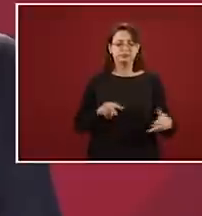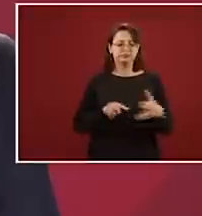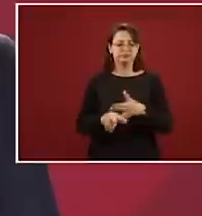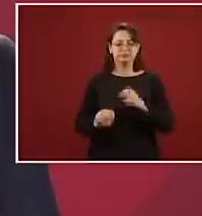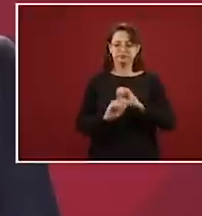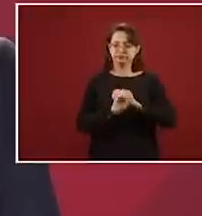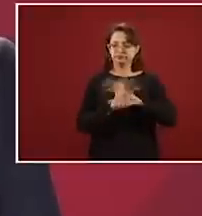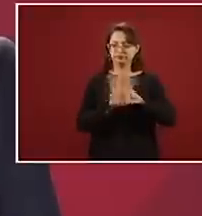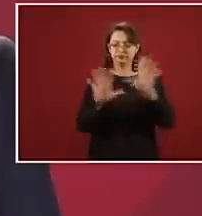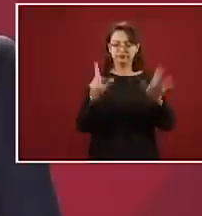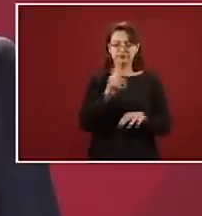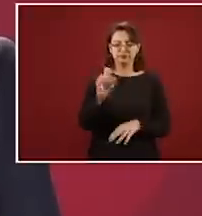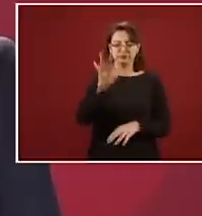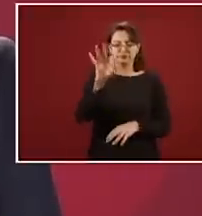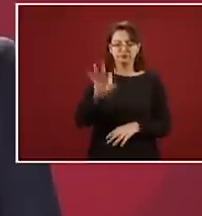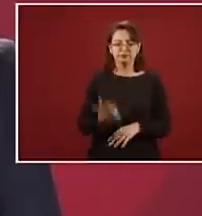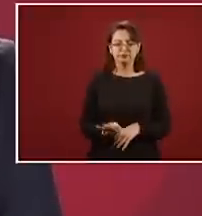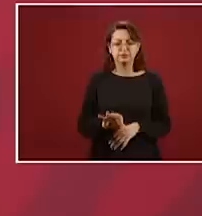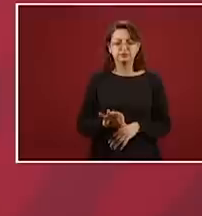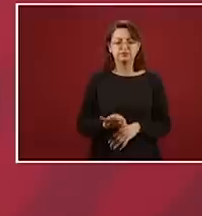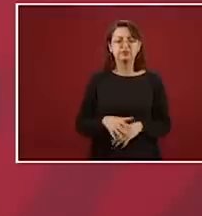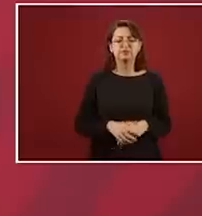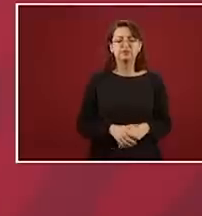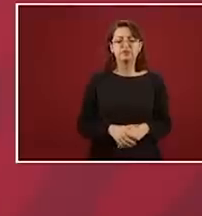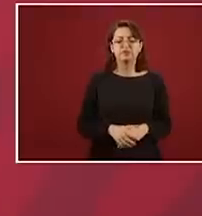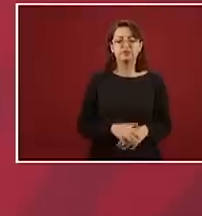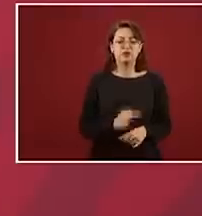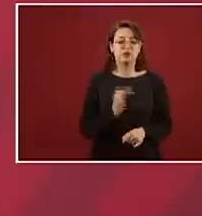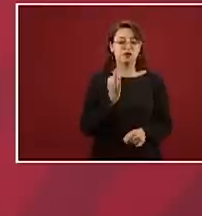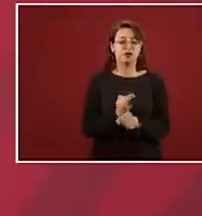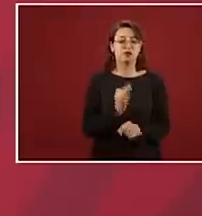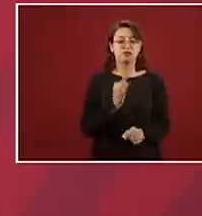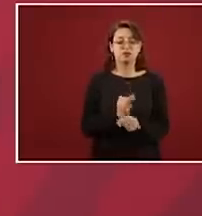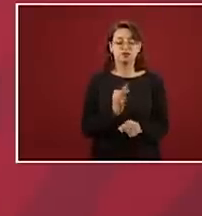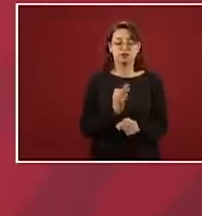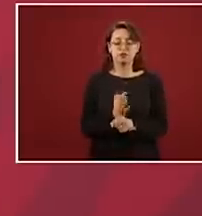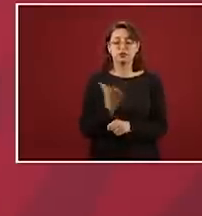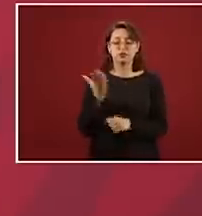transparente completamente. Entonces, vamos a pedirle a